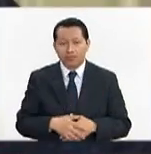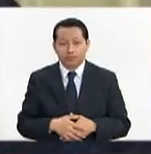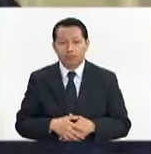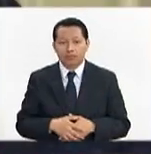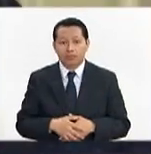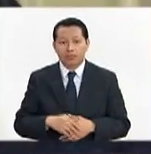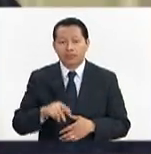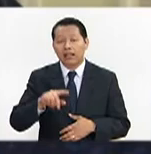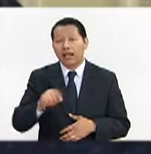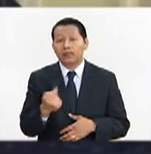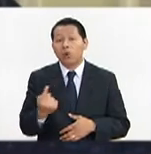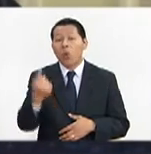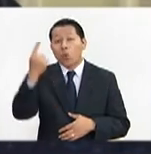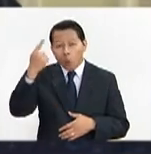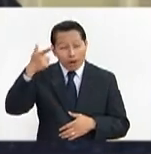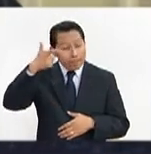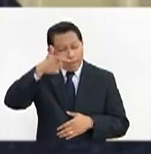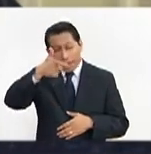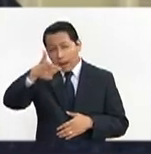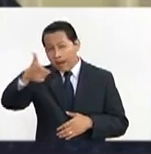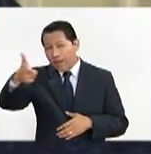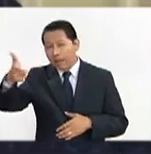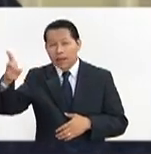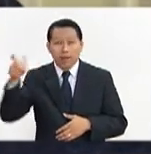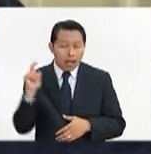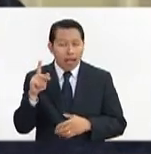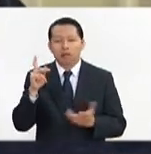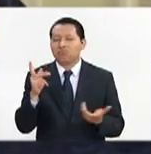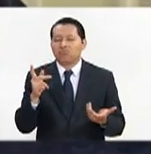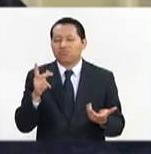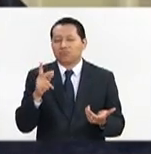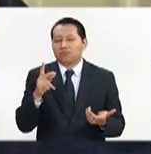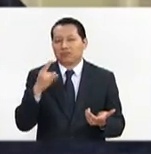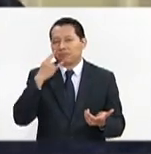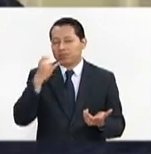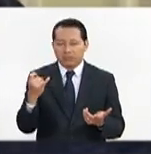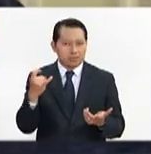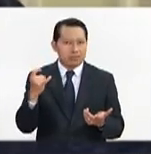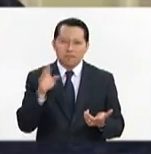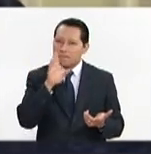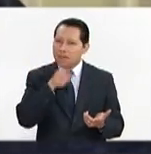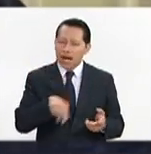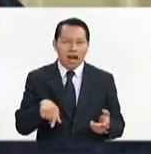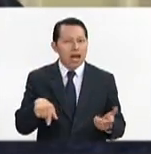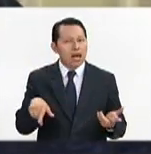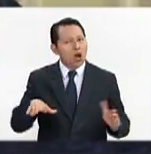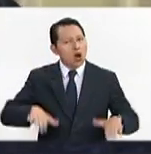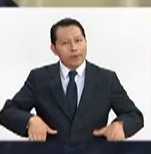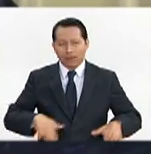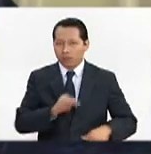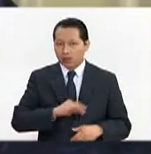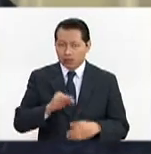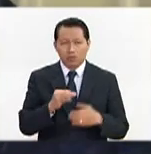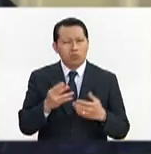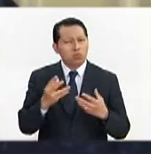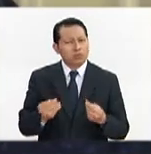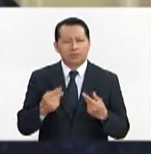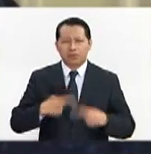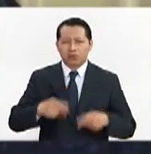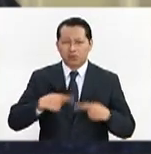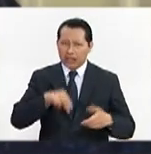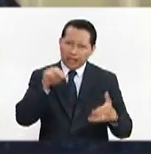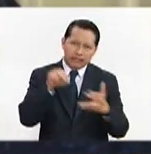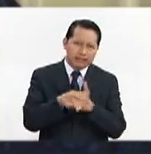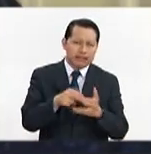un individuo disparando al azar, un ataque completamente sin sentido y cobarde, y tanta gente ha sido asesinada y herida.